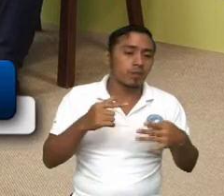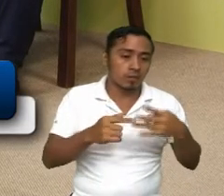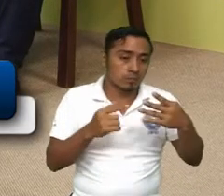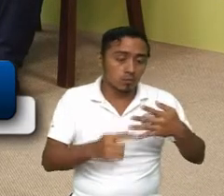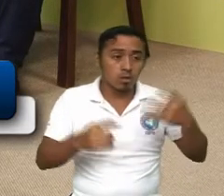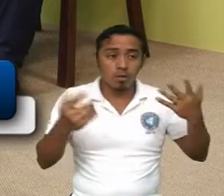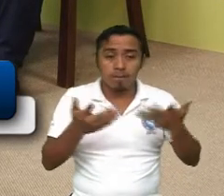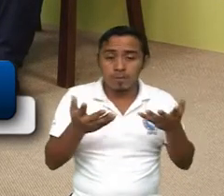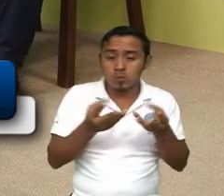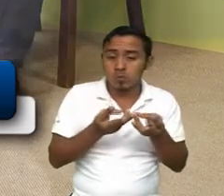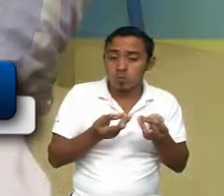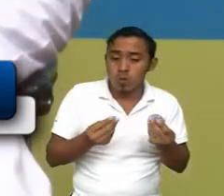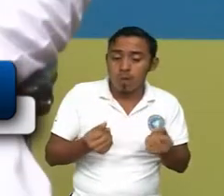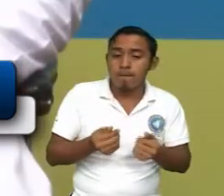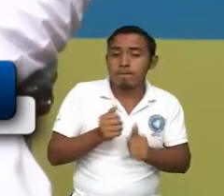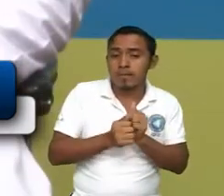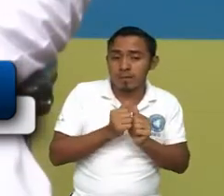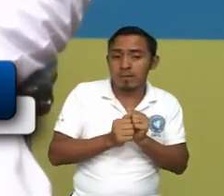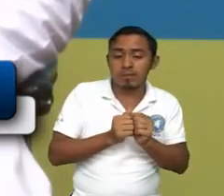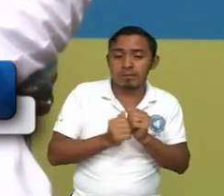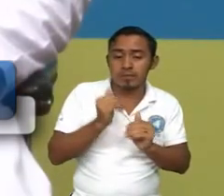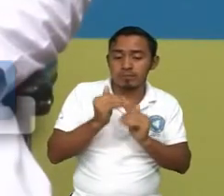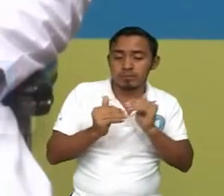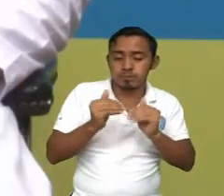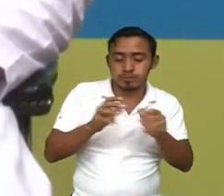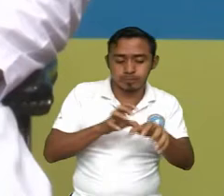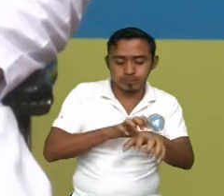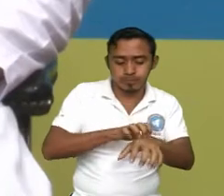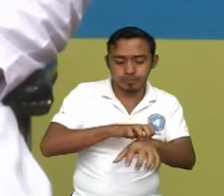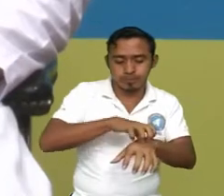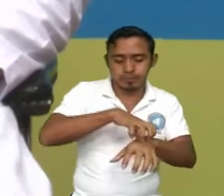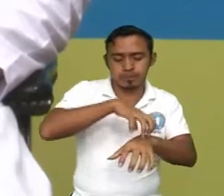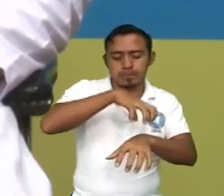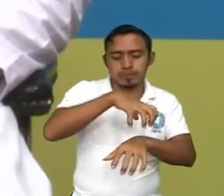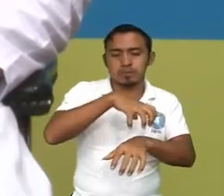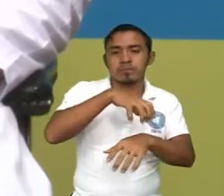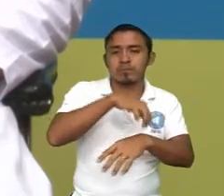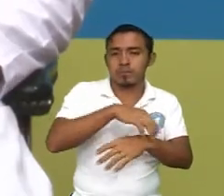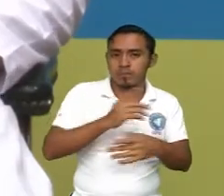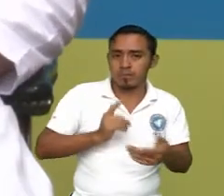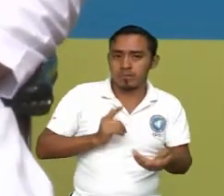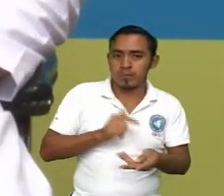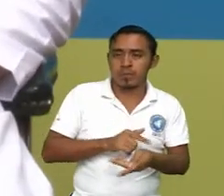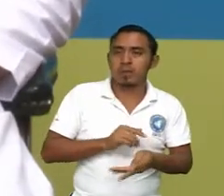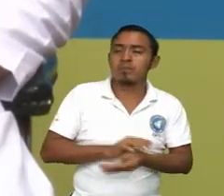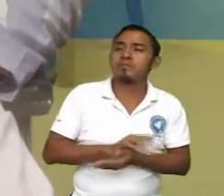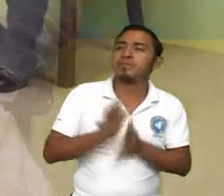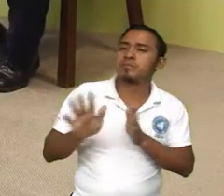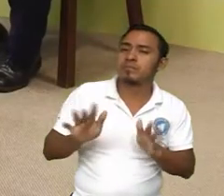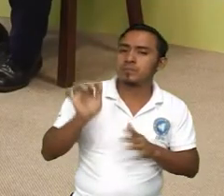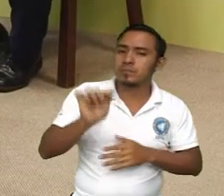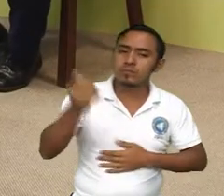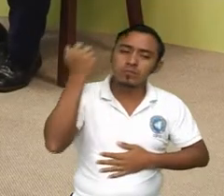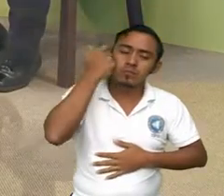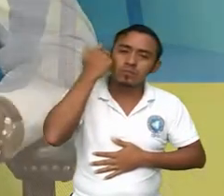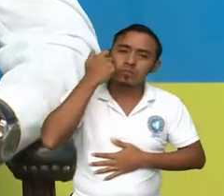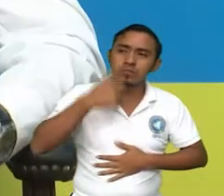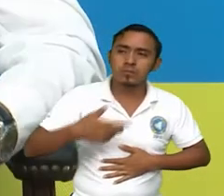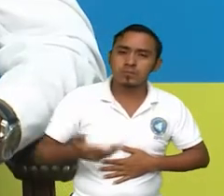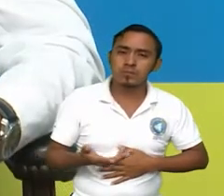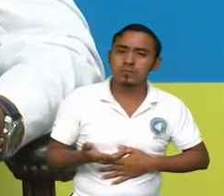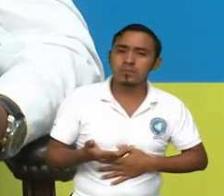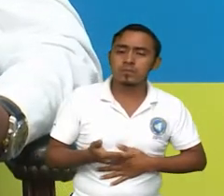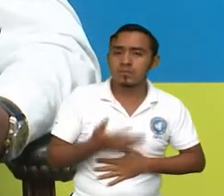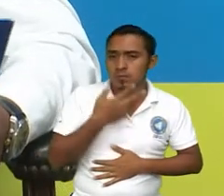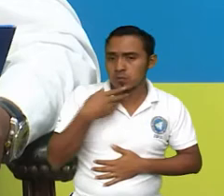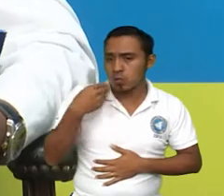de disminuir el proceso inflamatorio que hay en la articulación ahora es una enfermedad que el que el